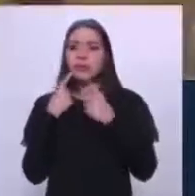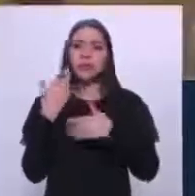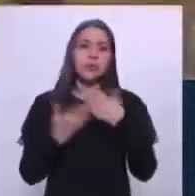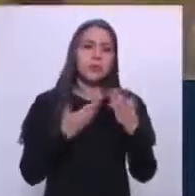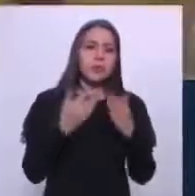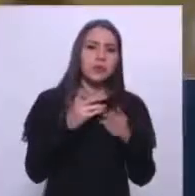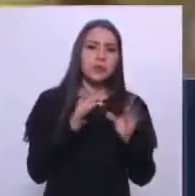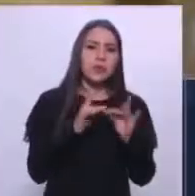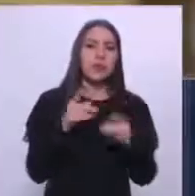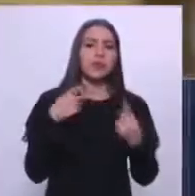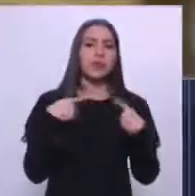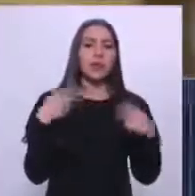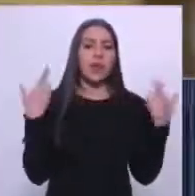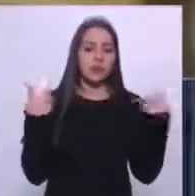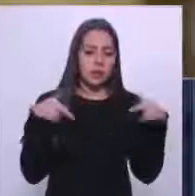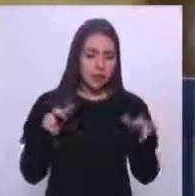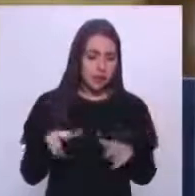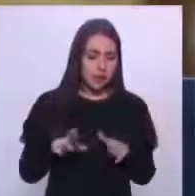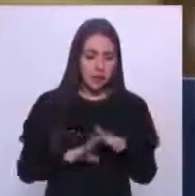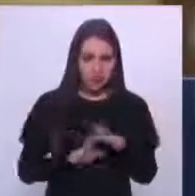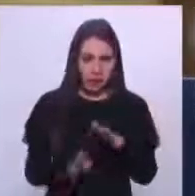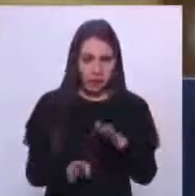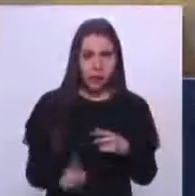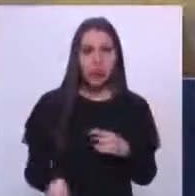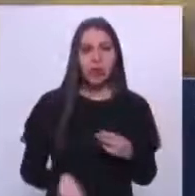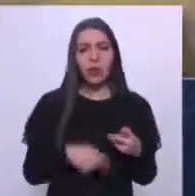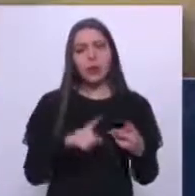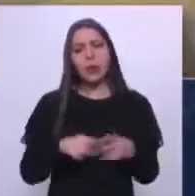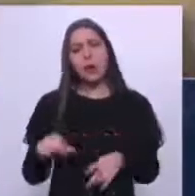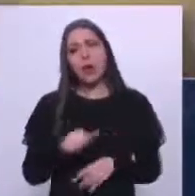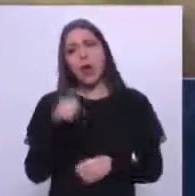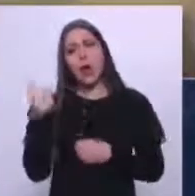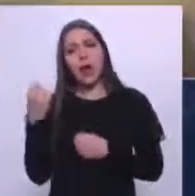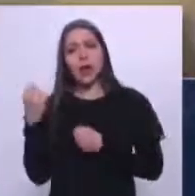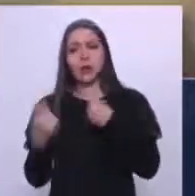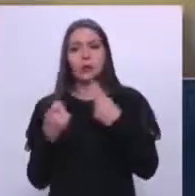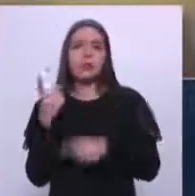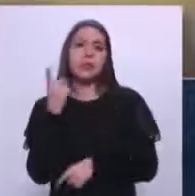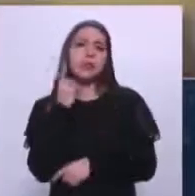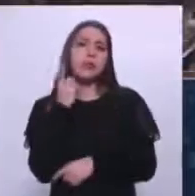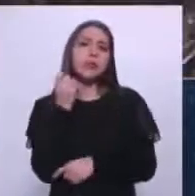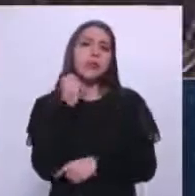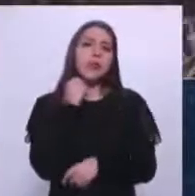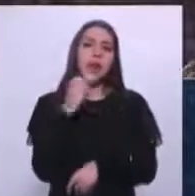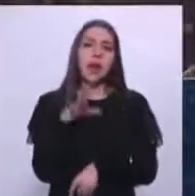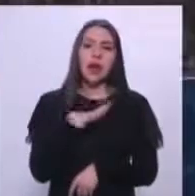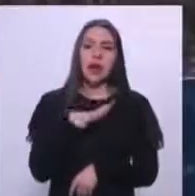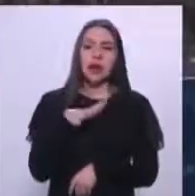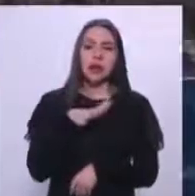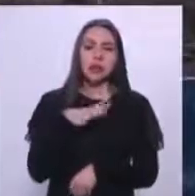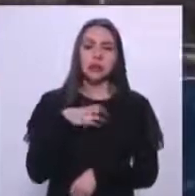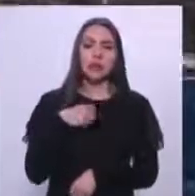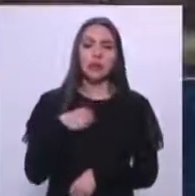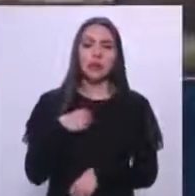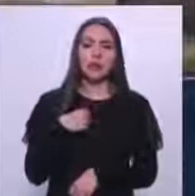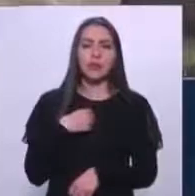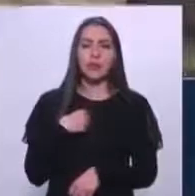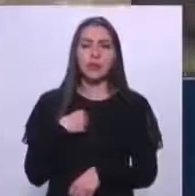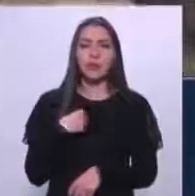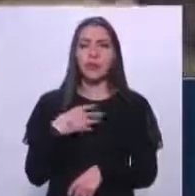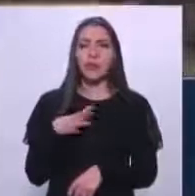representantes de migrantes, por un lado, algunos legisladores que tienen mucha incidencia con